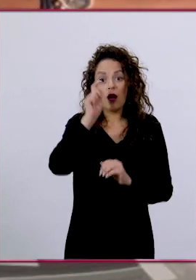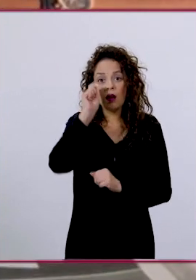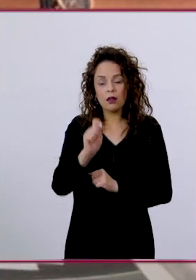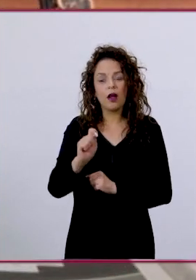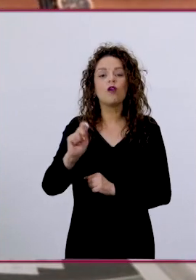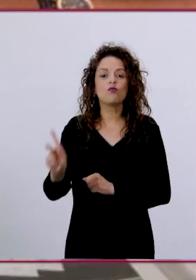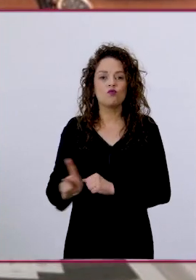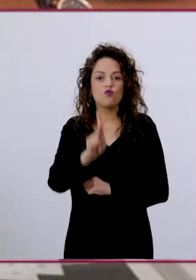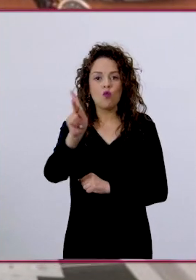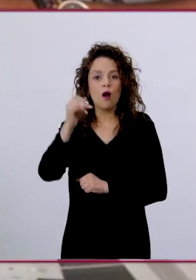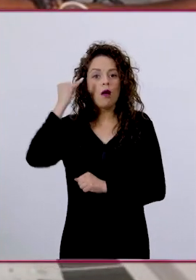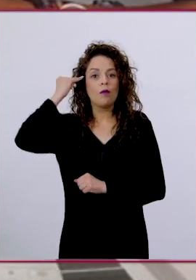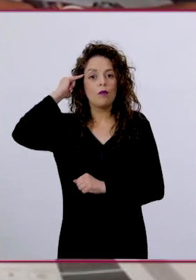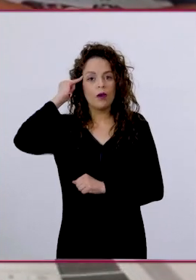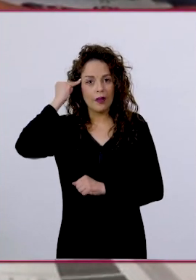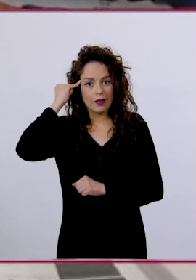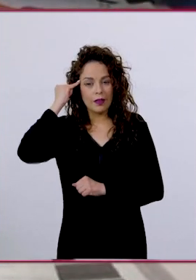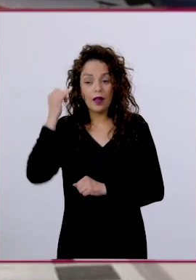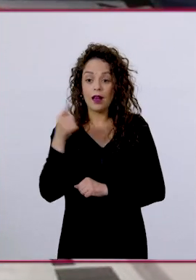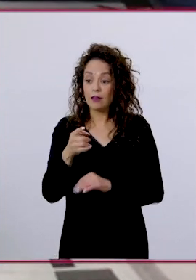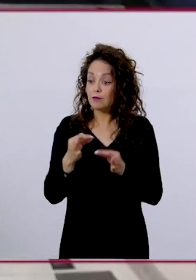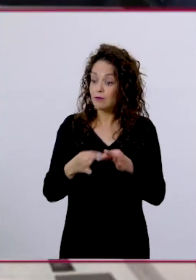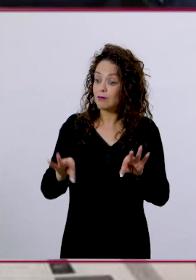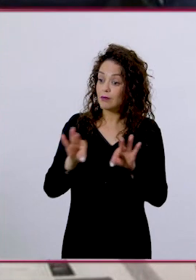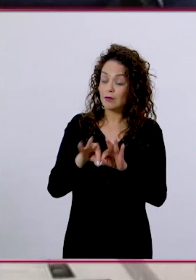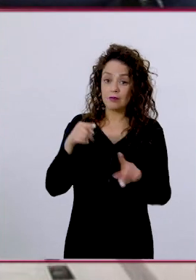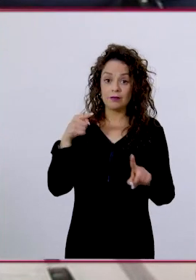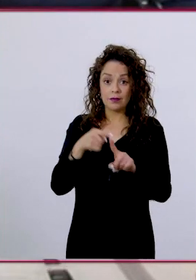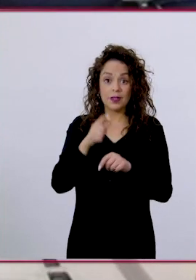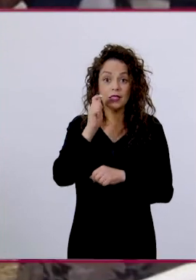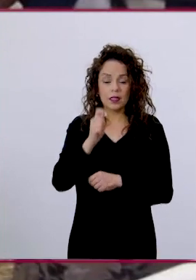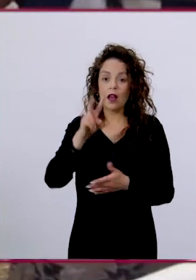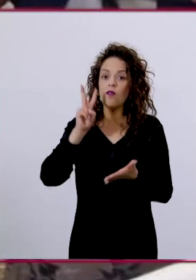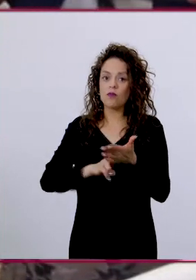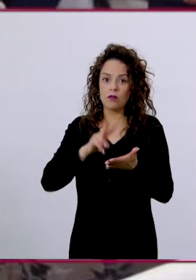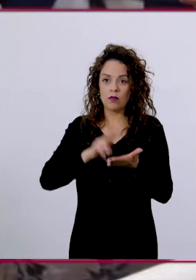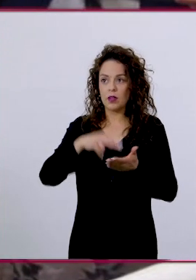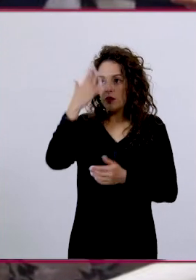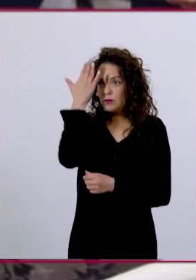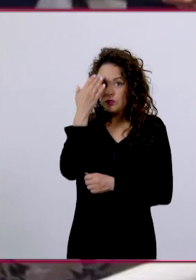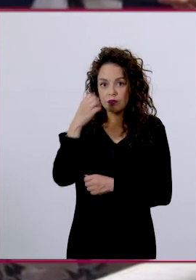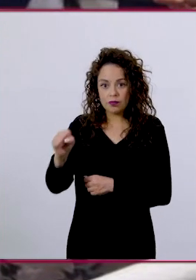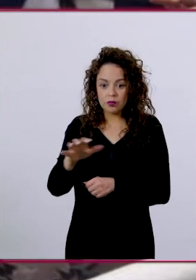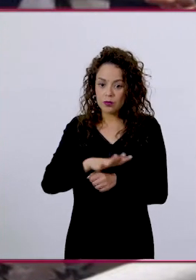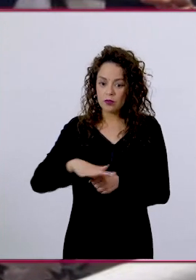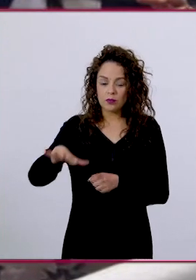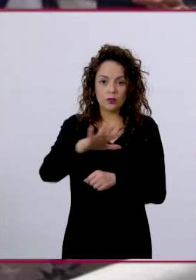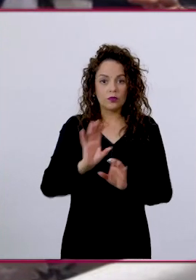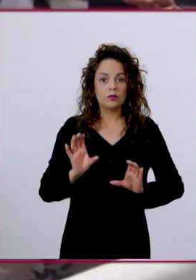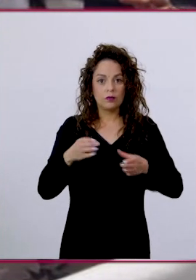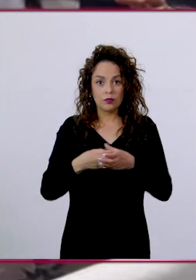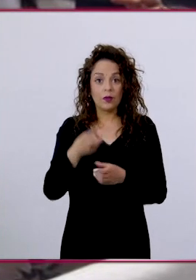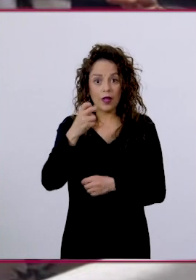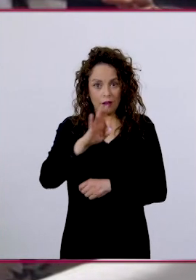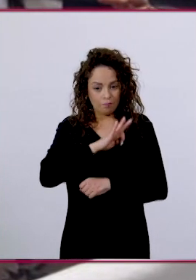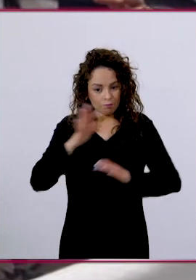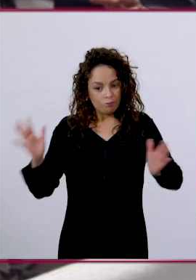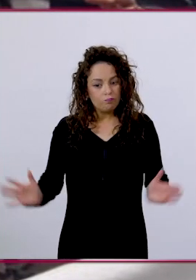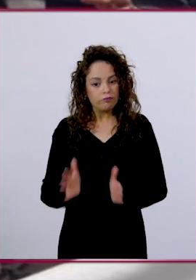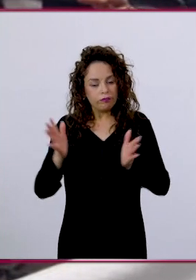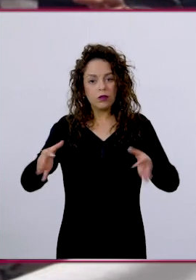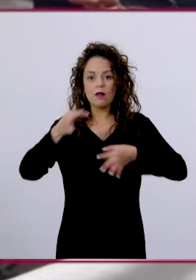originarios. Un punto esencial es que se valora el conocimiento popular y colectivo. Así se fomenta su difusión